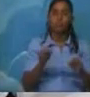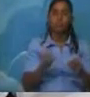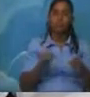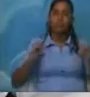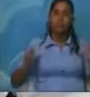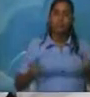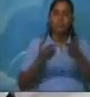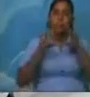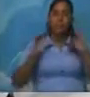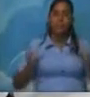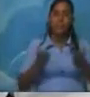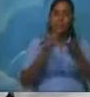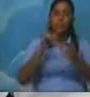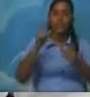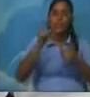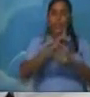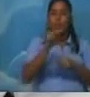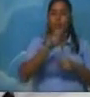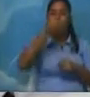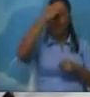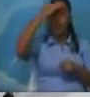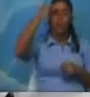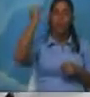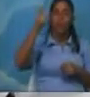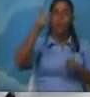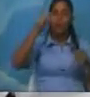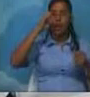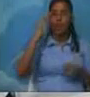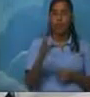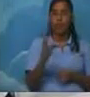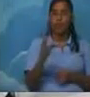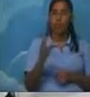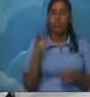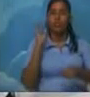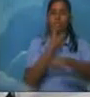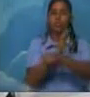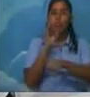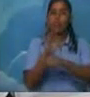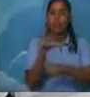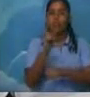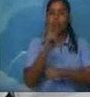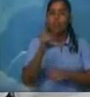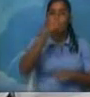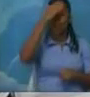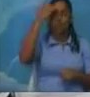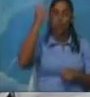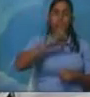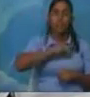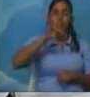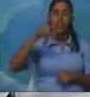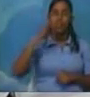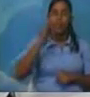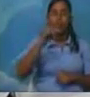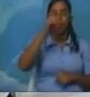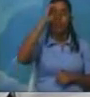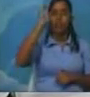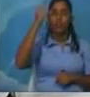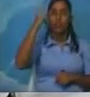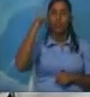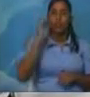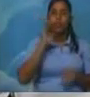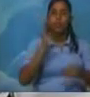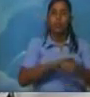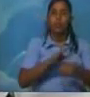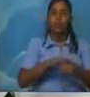amonestación de no olvidar a Dios cuida de no olvidar de Jehová tu Dios para cumplir